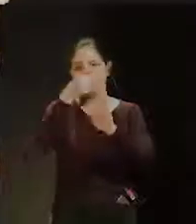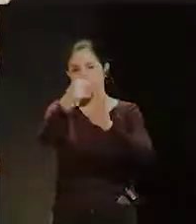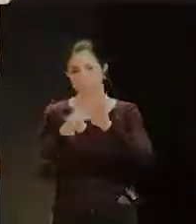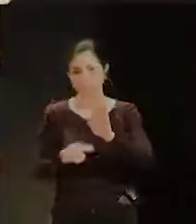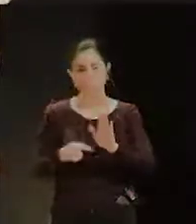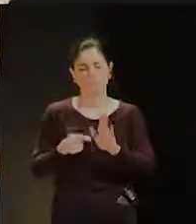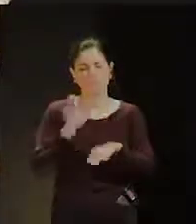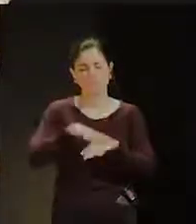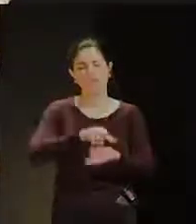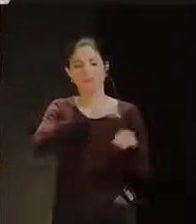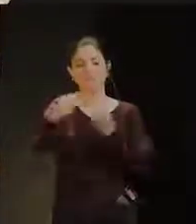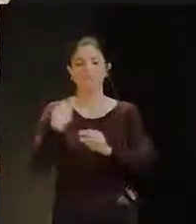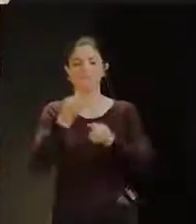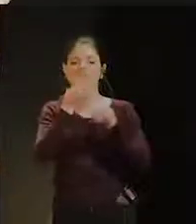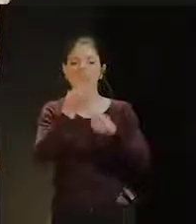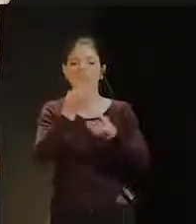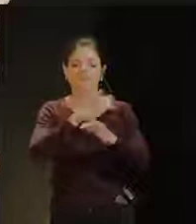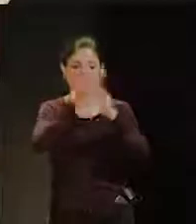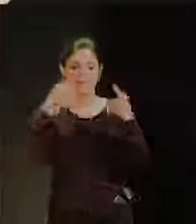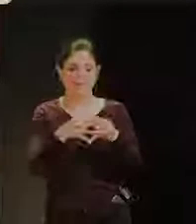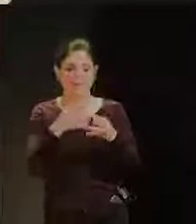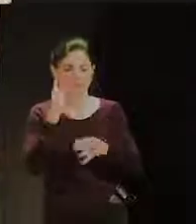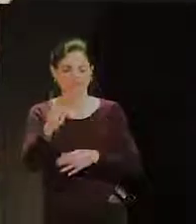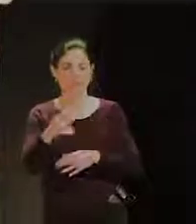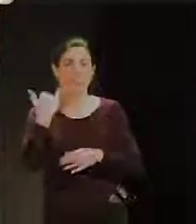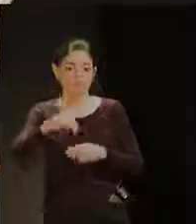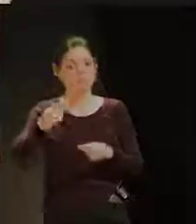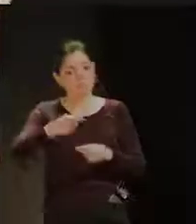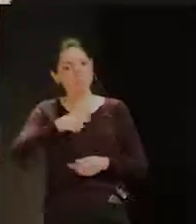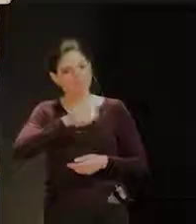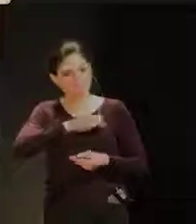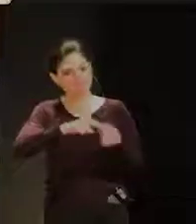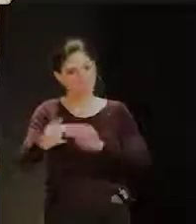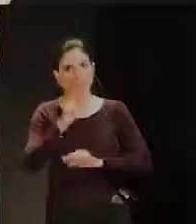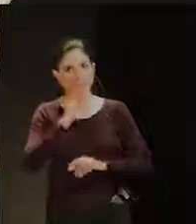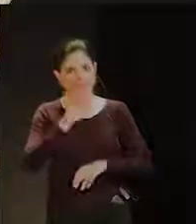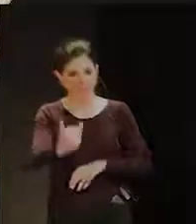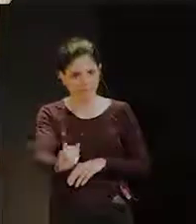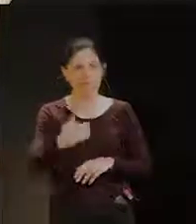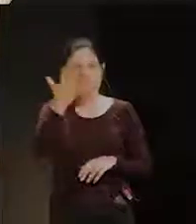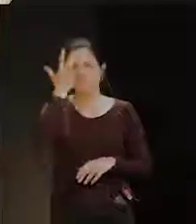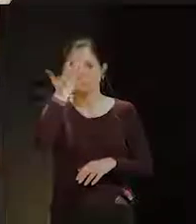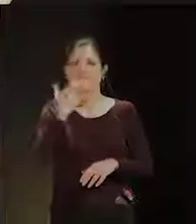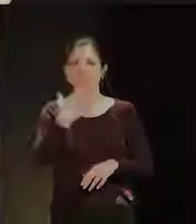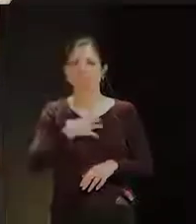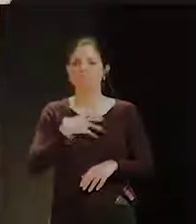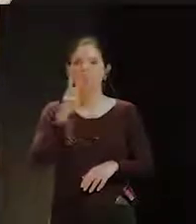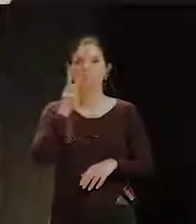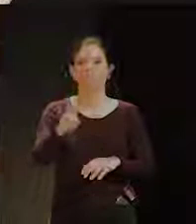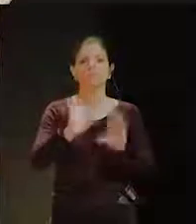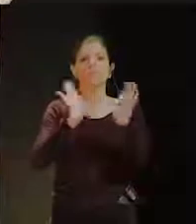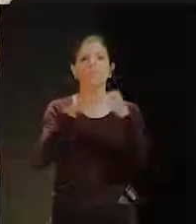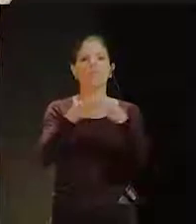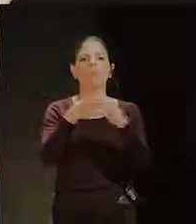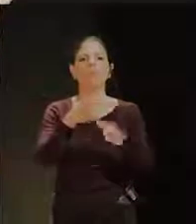sobre trasladar esta información en Internet, que también se ha traducido al español, pues imaginen, por ejemplo, que no pueden ver su